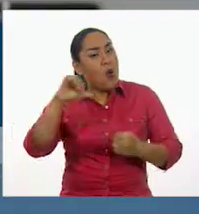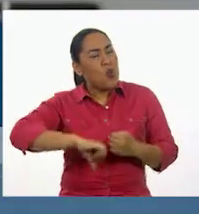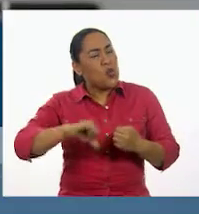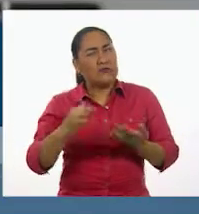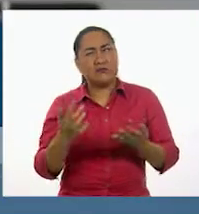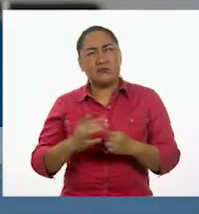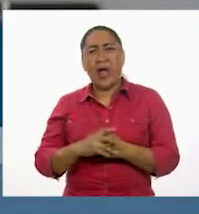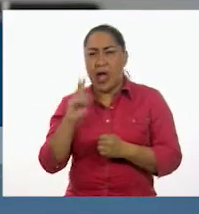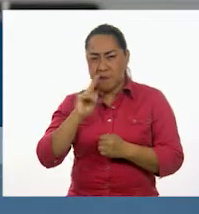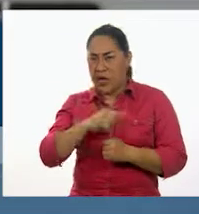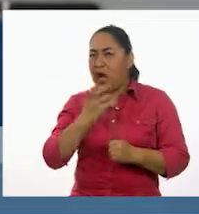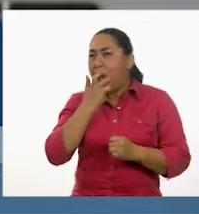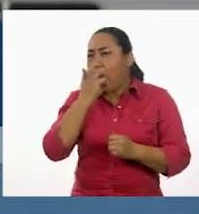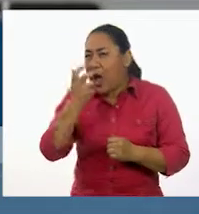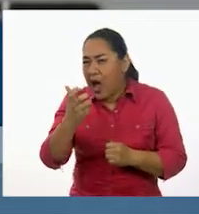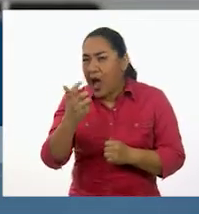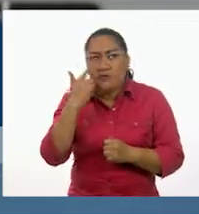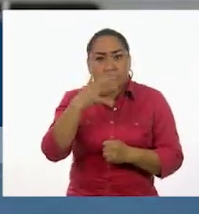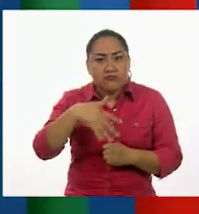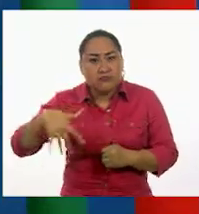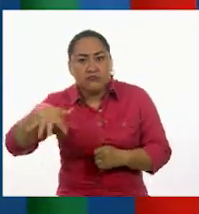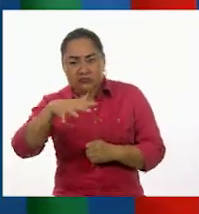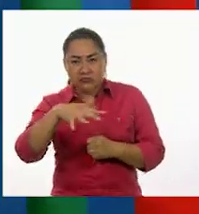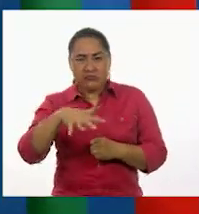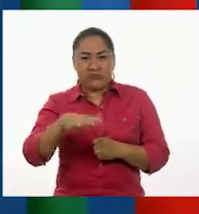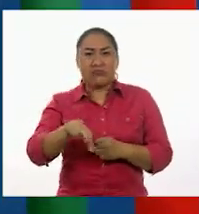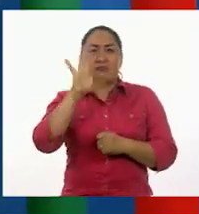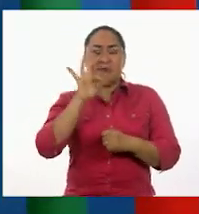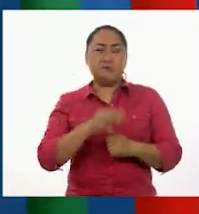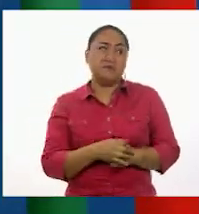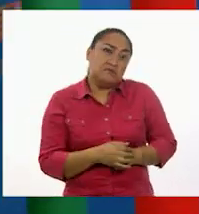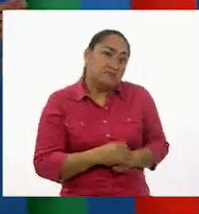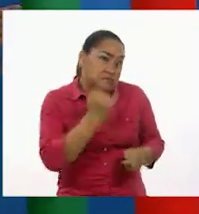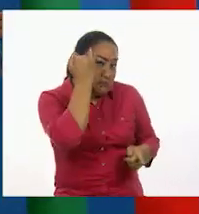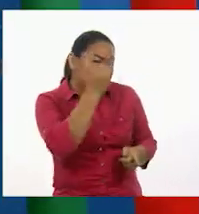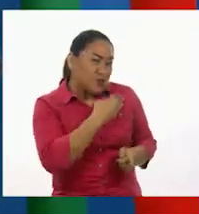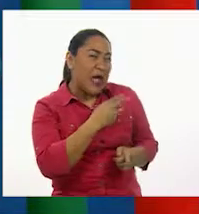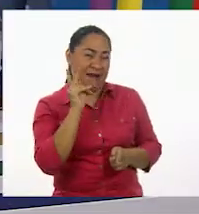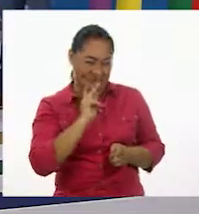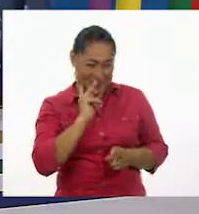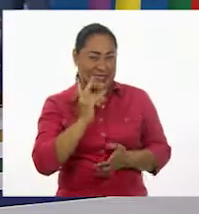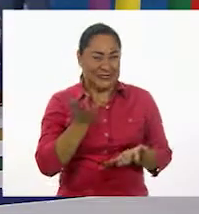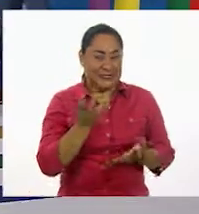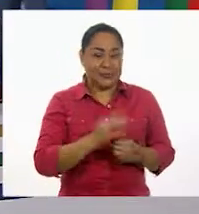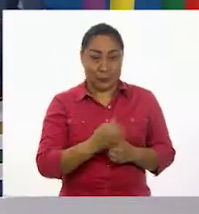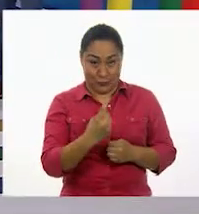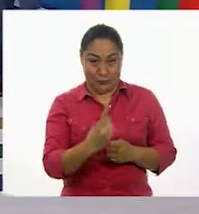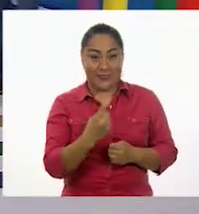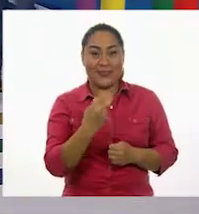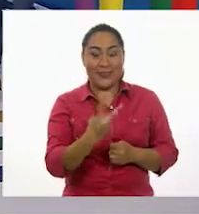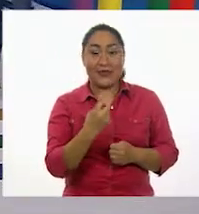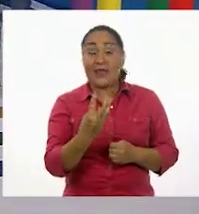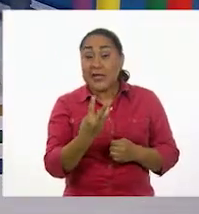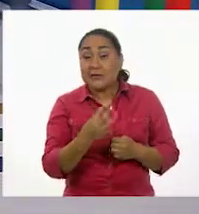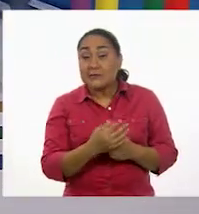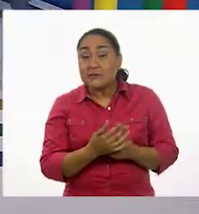le gritamos para ver si la encontramos? Me parece muy buena idea. Vamos a intentarlo. 1, 2,